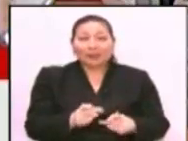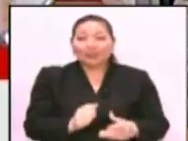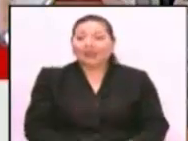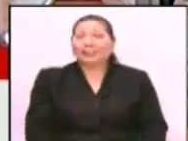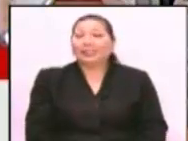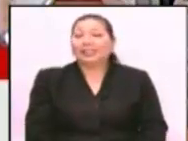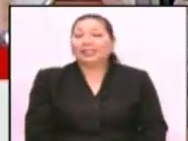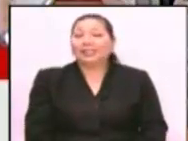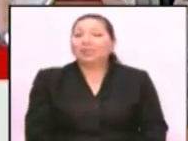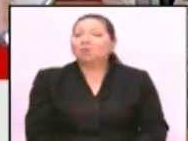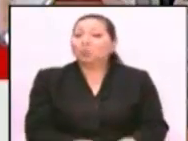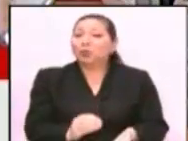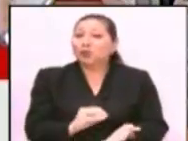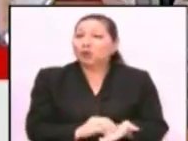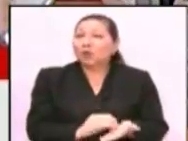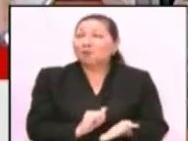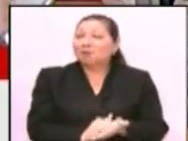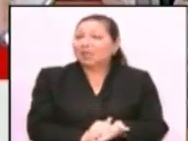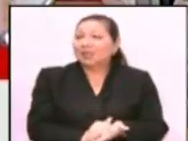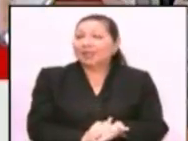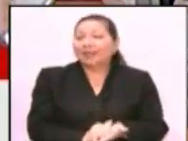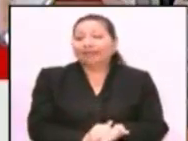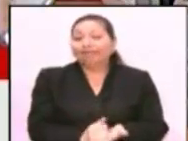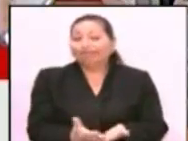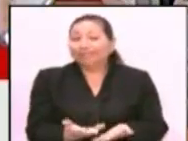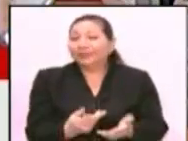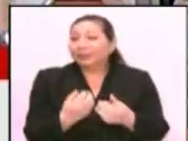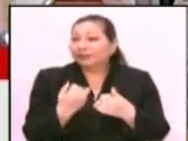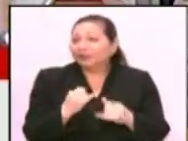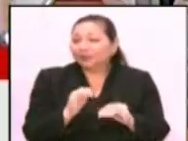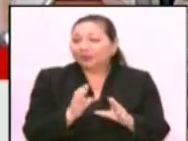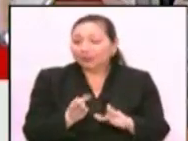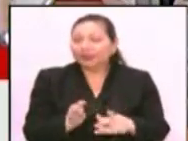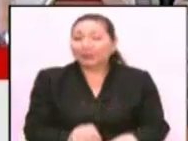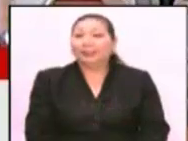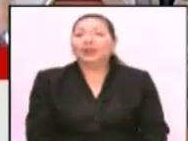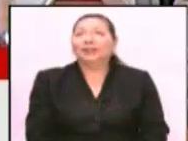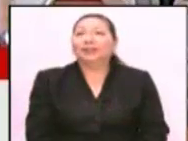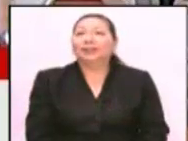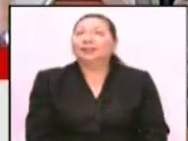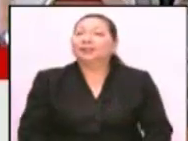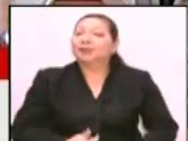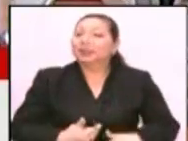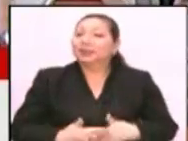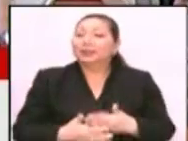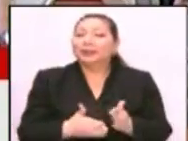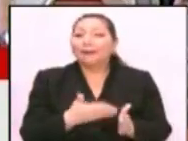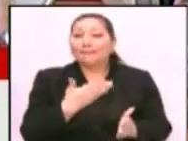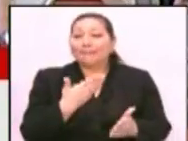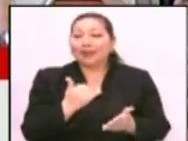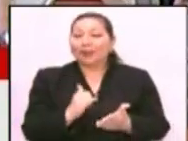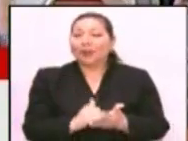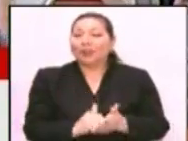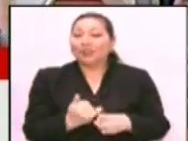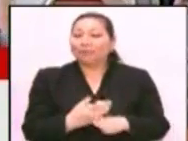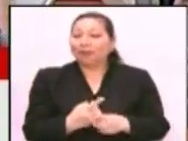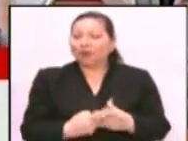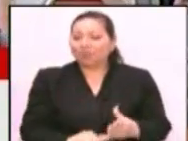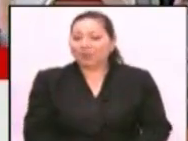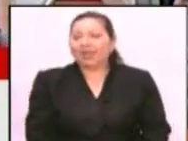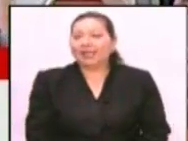penales, muchos de ellos, no todos, en la informalidad, también generaban este caos y esta